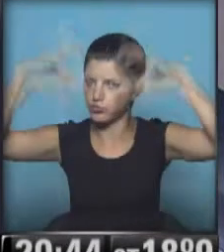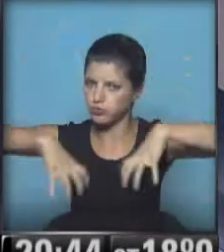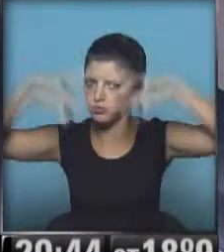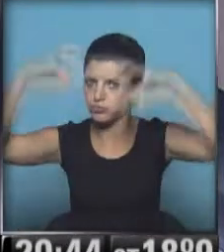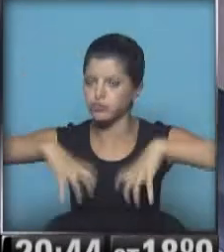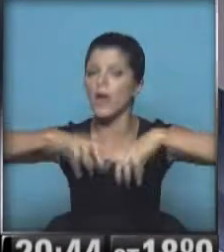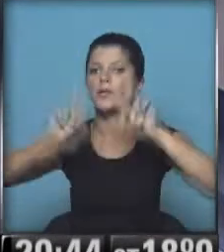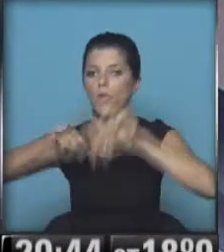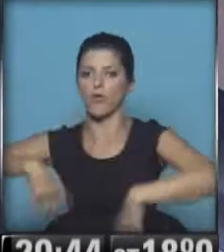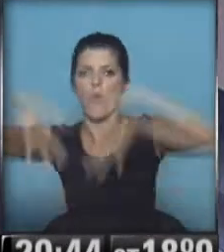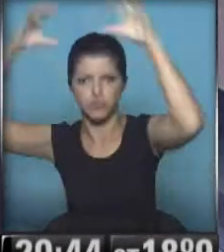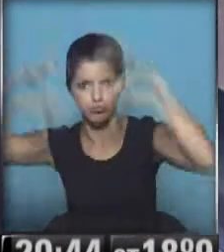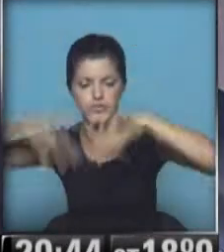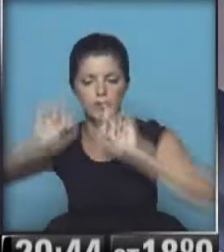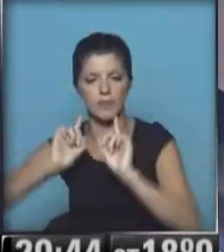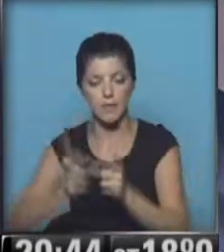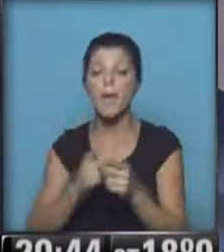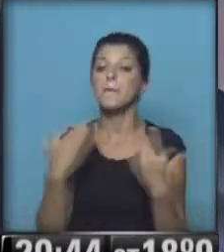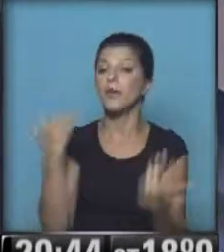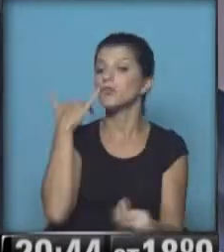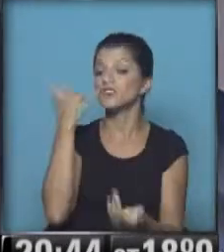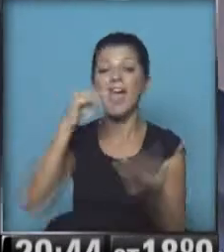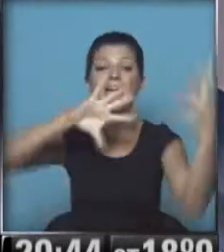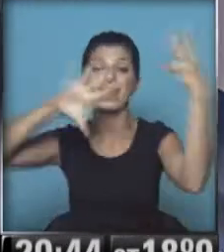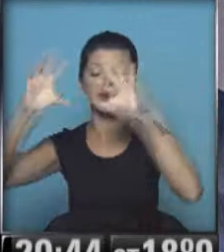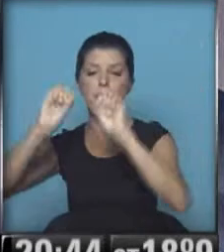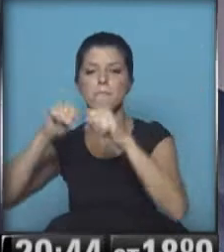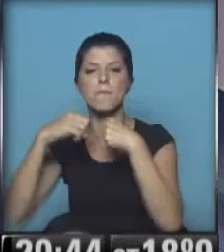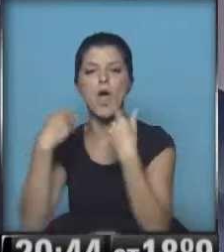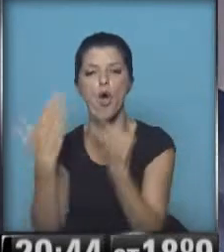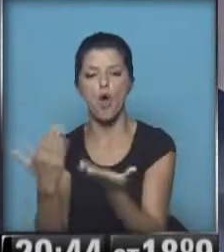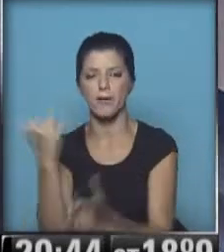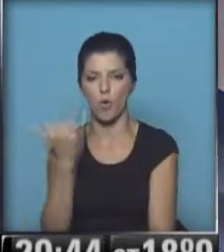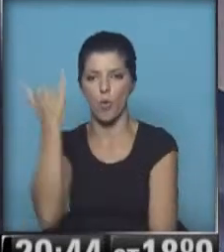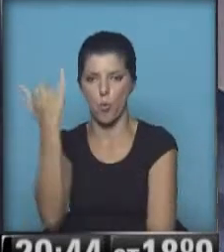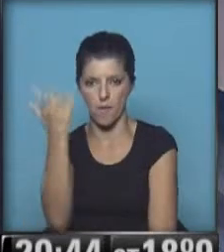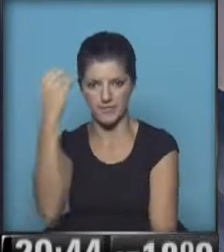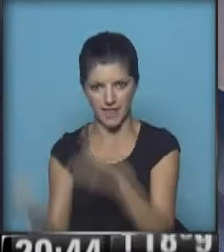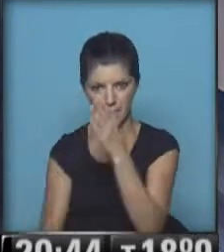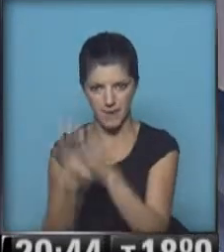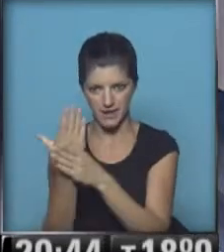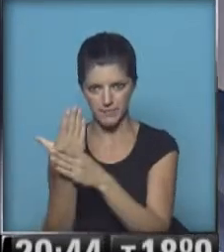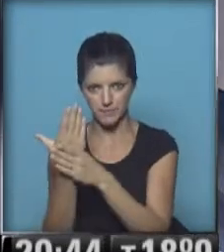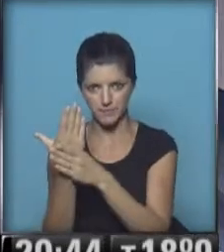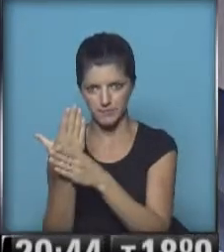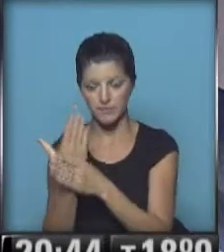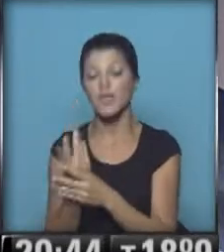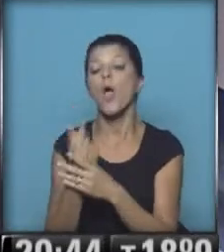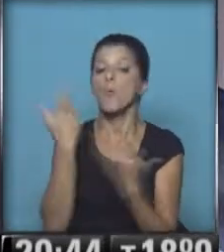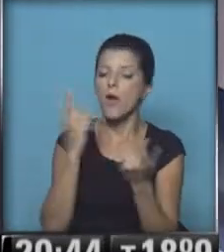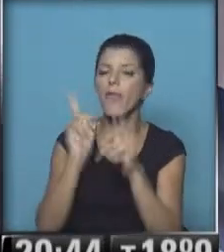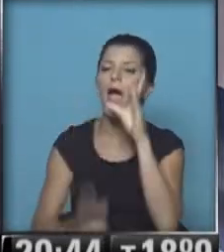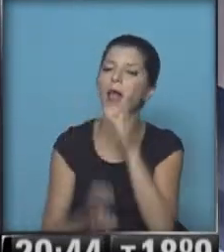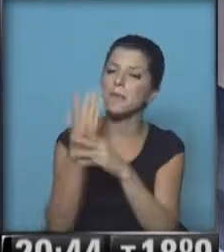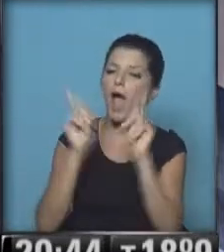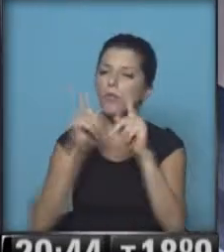alguna tormenta en forma aislada. Pero ya las condiciones meteorológicas mejoran a partir de la mañana del día jueves. Si bien en las primeras horas puede haber alguna